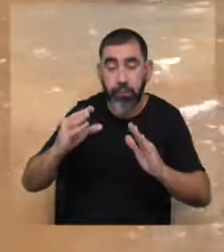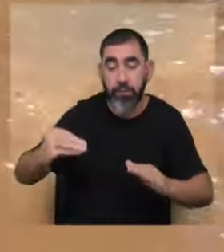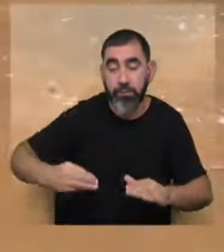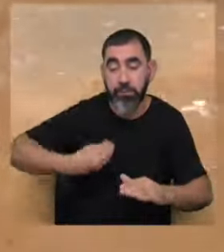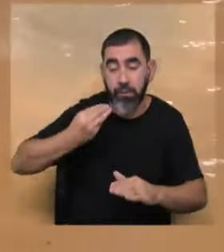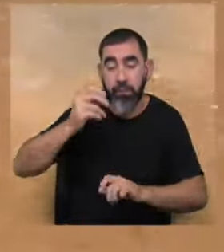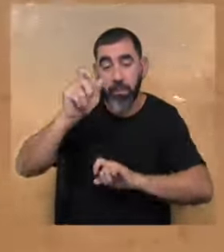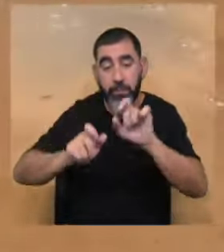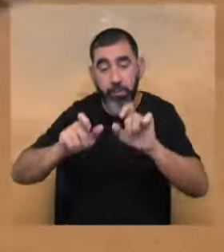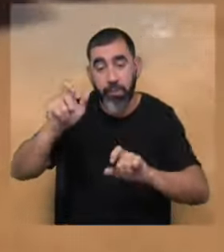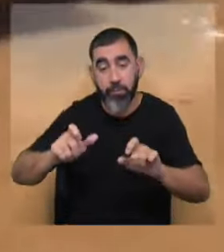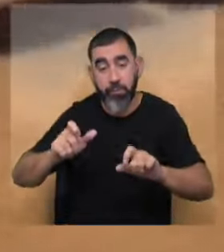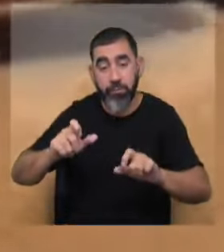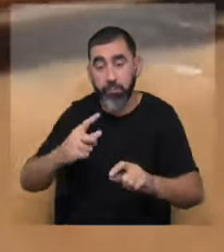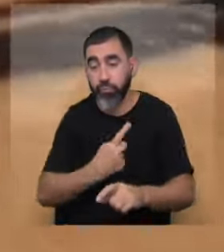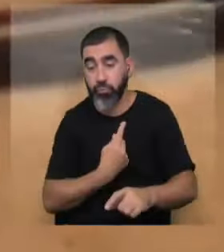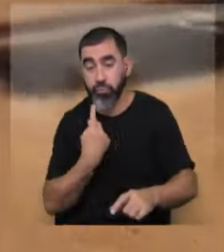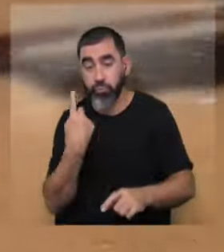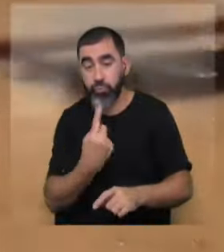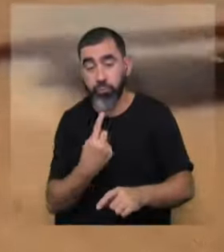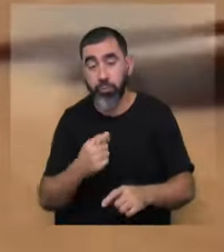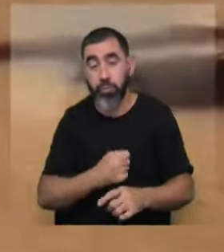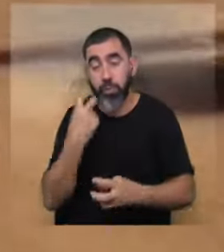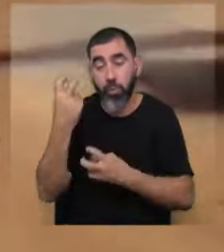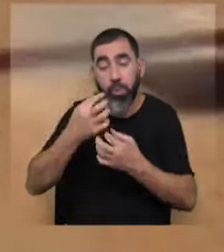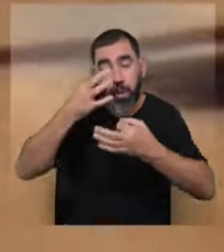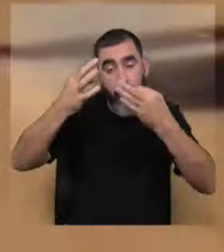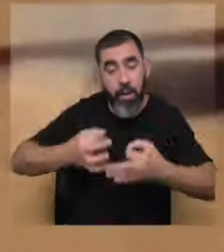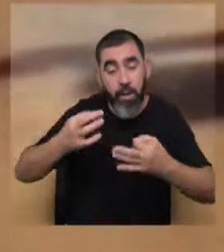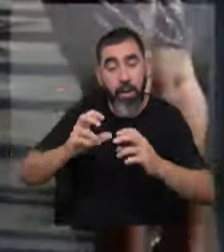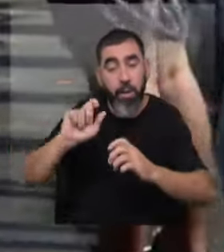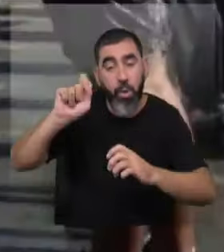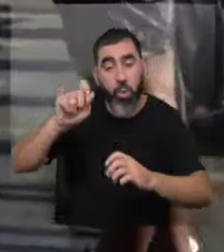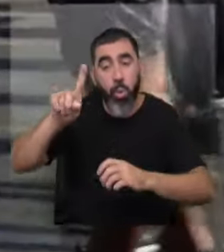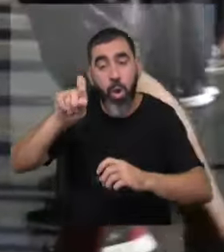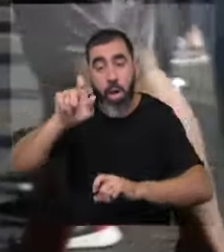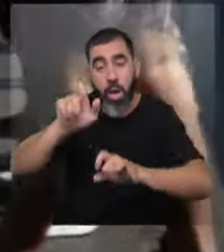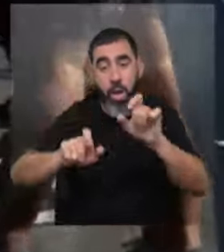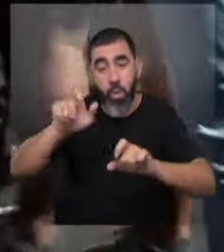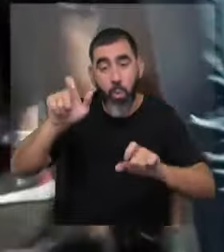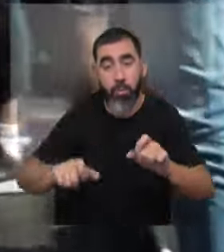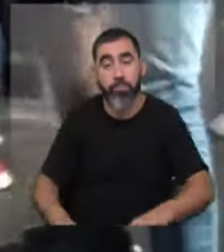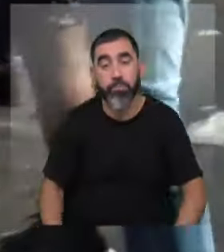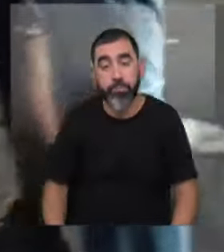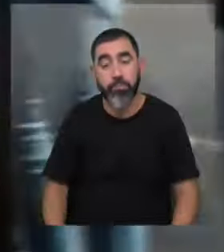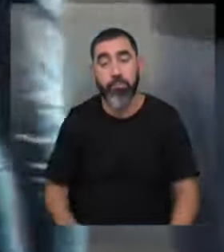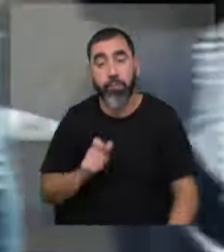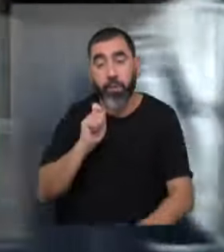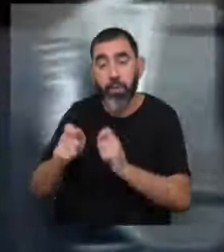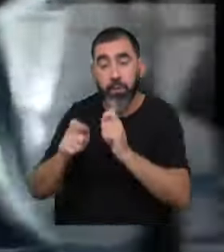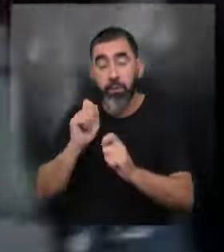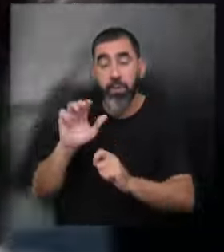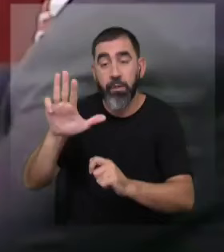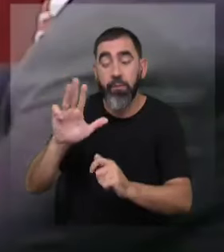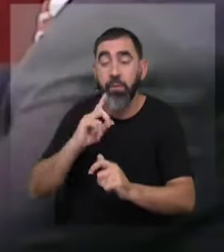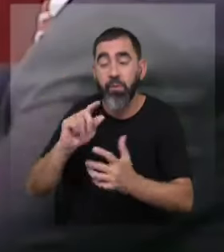los sobrevivientes que siguen aislados mientras procuran garantizar energía y agua a la población. En la entrevista, Lula, que calificó